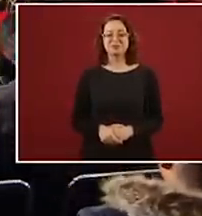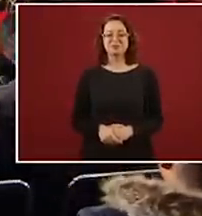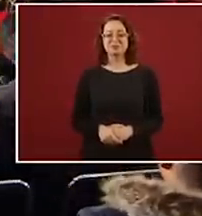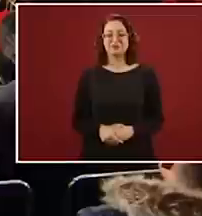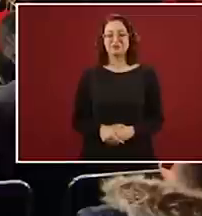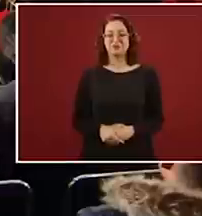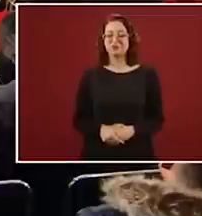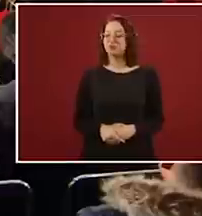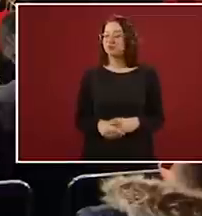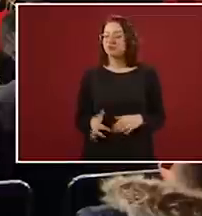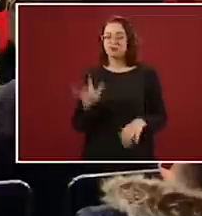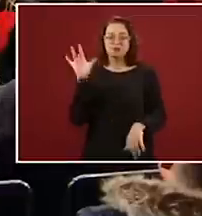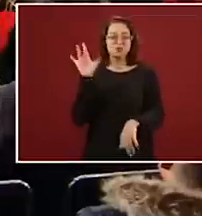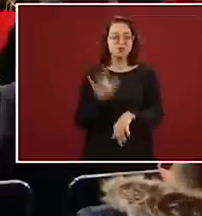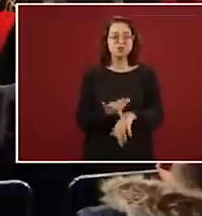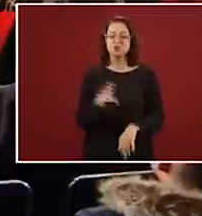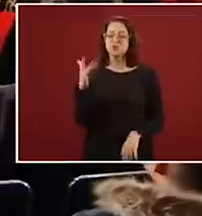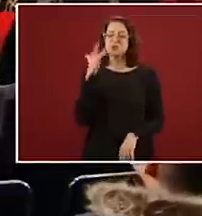Experiencia de lujo.